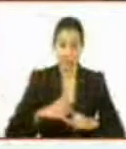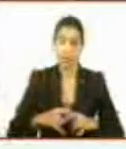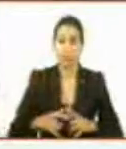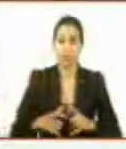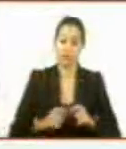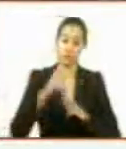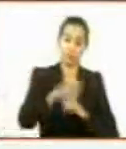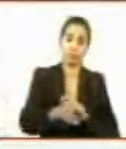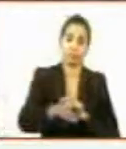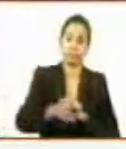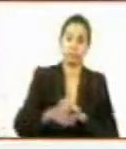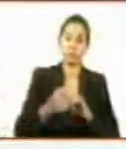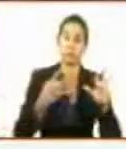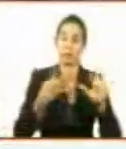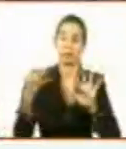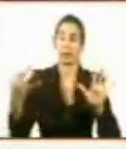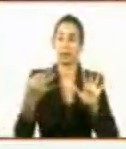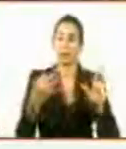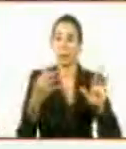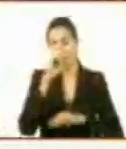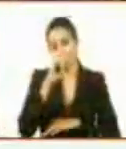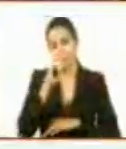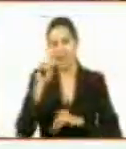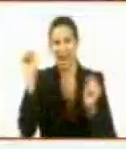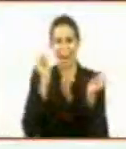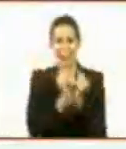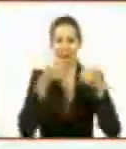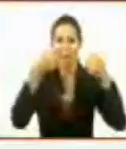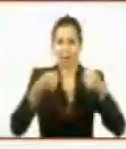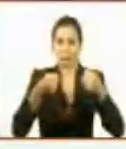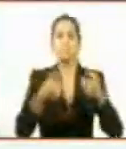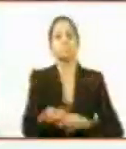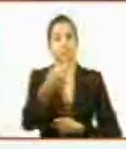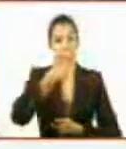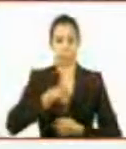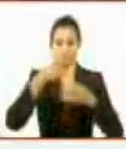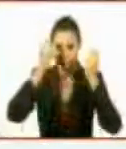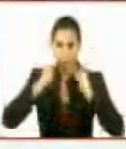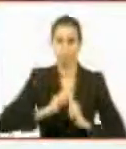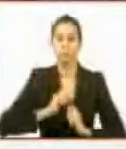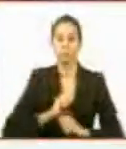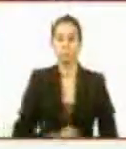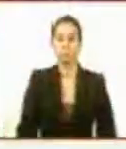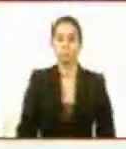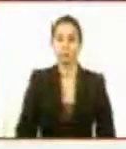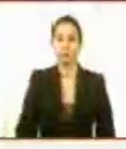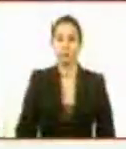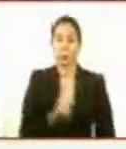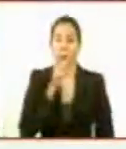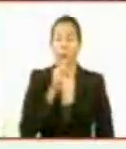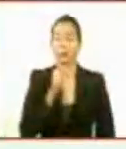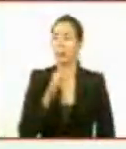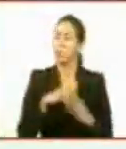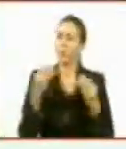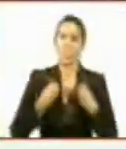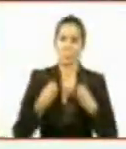está en Villa de Cura, a sus 98 años, en la cárcel del San Carlos, me lo colocó en el pecho como compromiso para toda la vida.